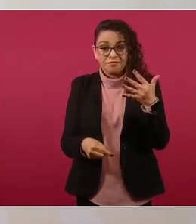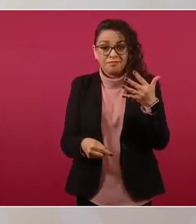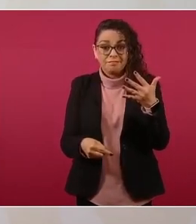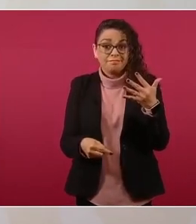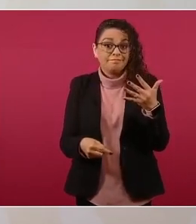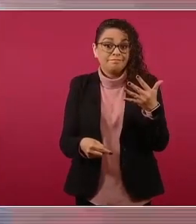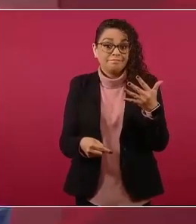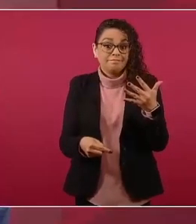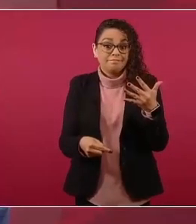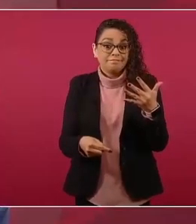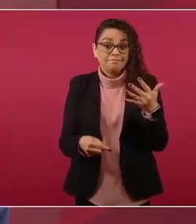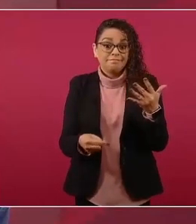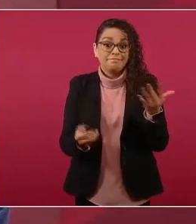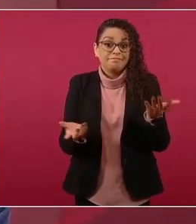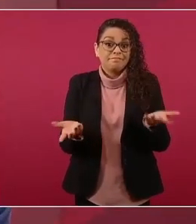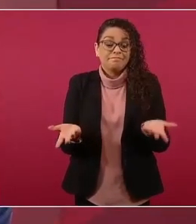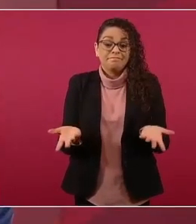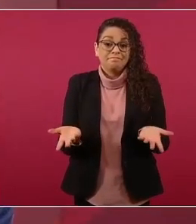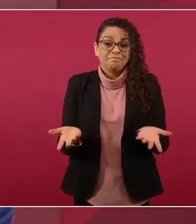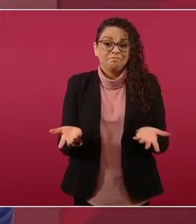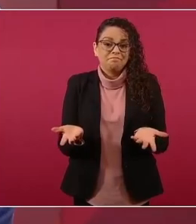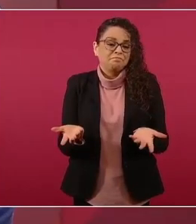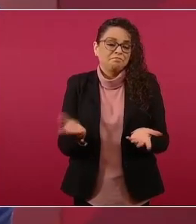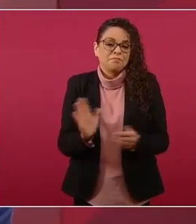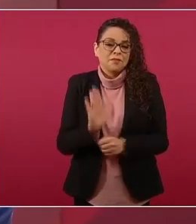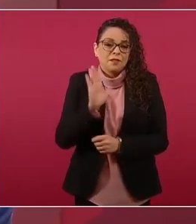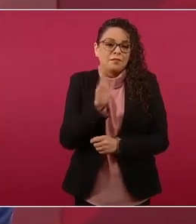Entonces, era lo mismo.